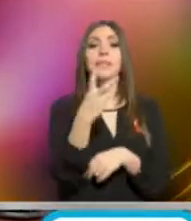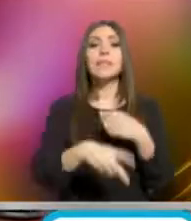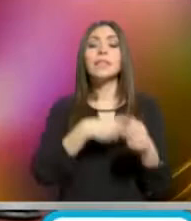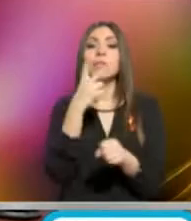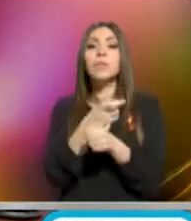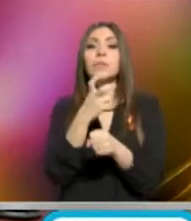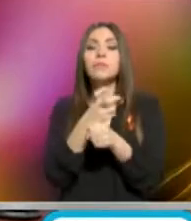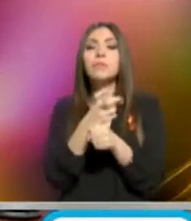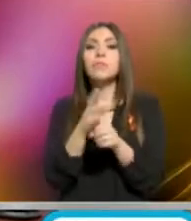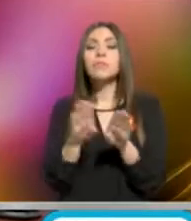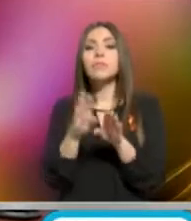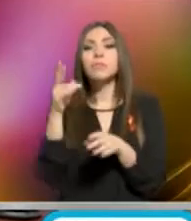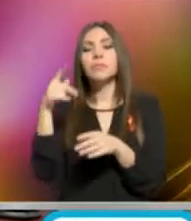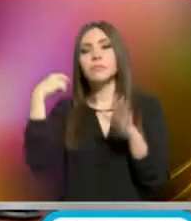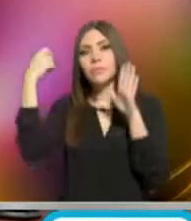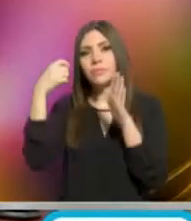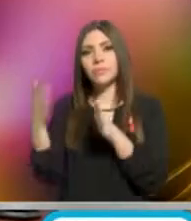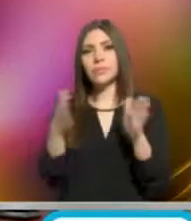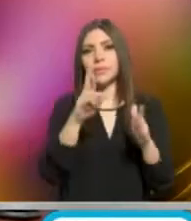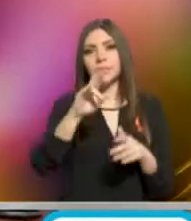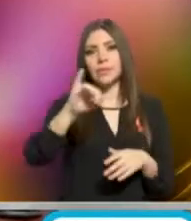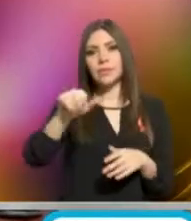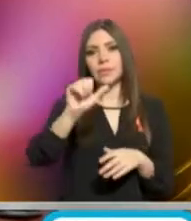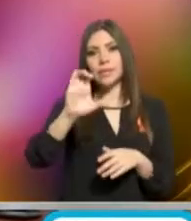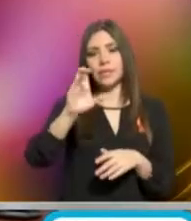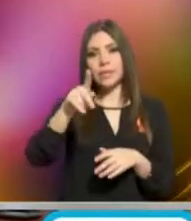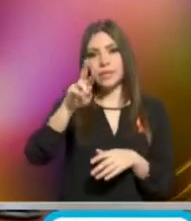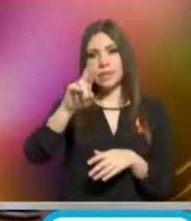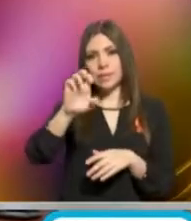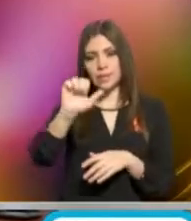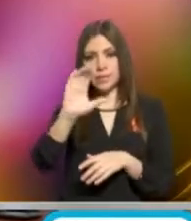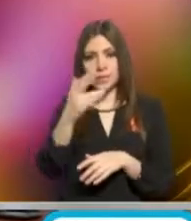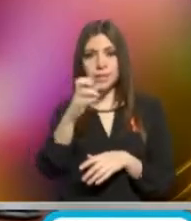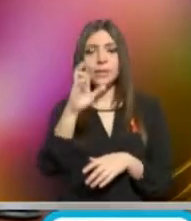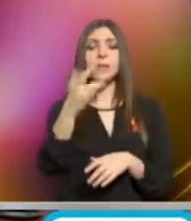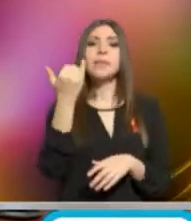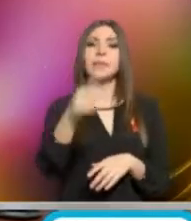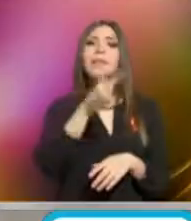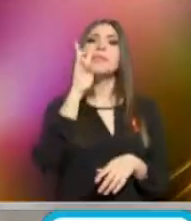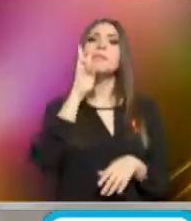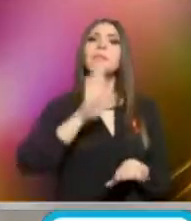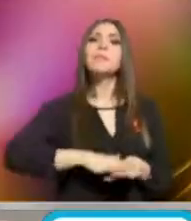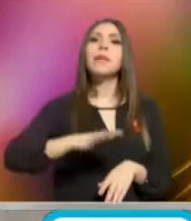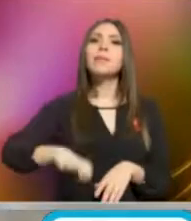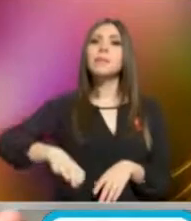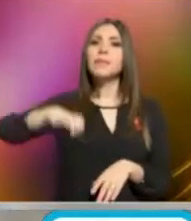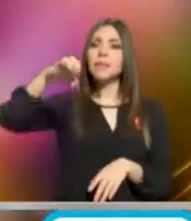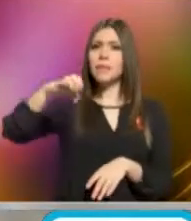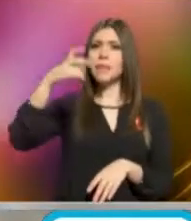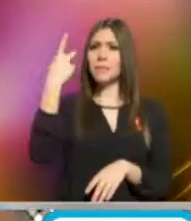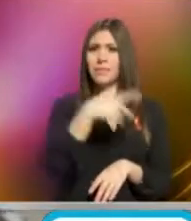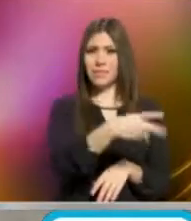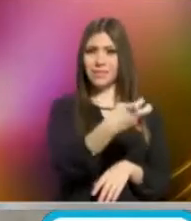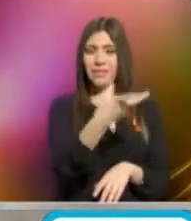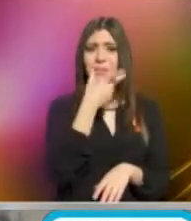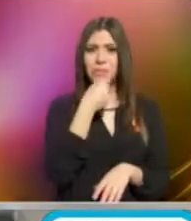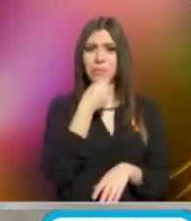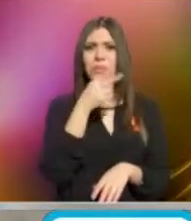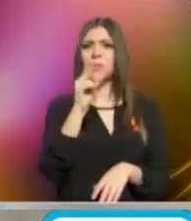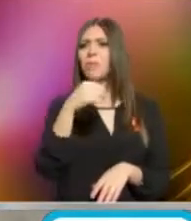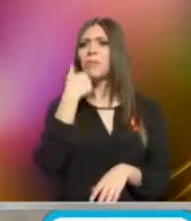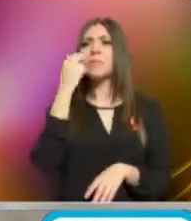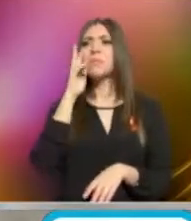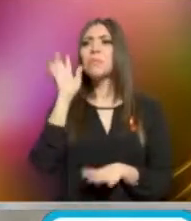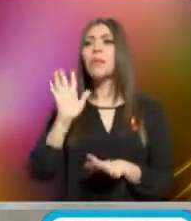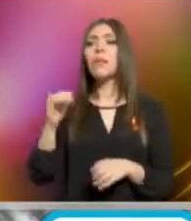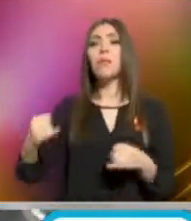3 años, Más me o menos parece. tiene 3 años. Por ahí, Ya por ahí. se ve más grande ahora. Ya Tom se ve Cruise. más grande, pero no quiere verse chavo y eso es lo que me cae muy Sí. bien de